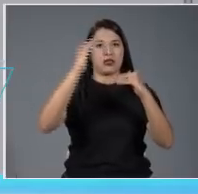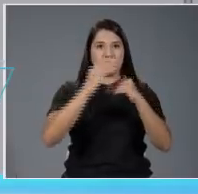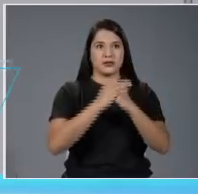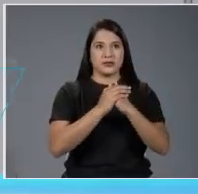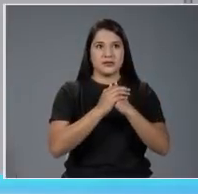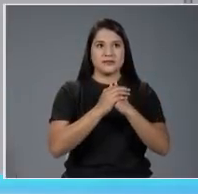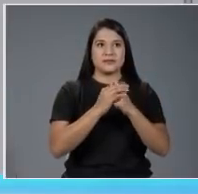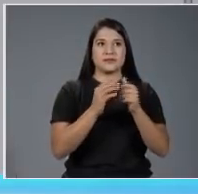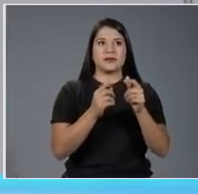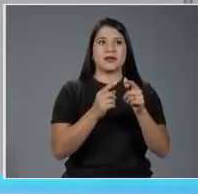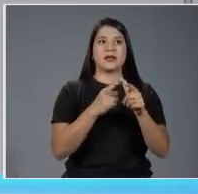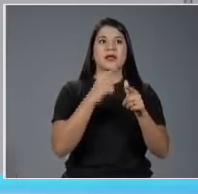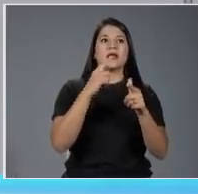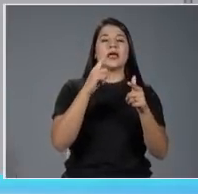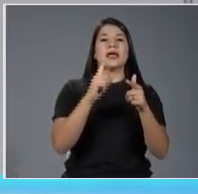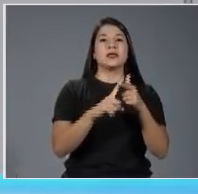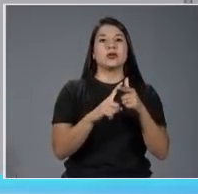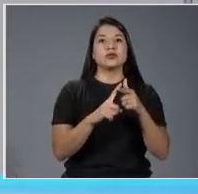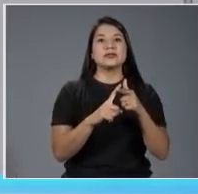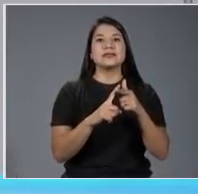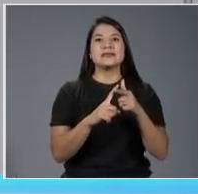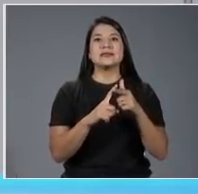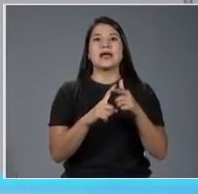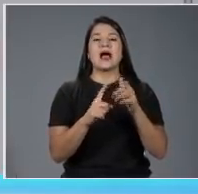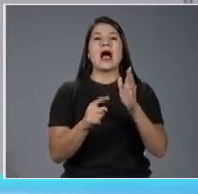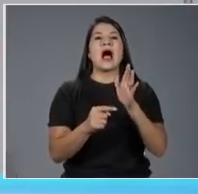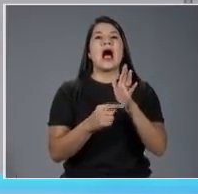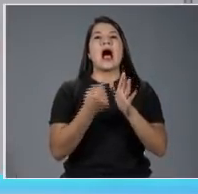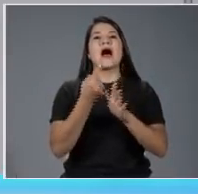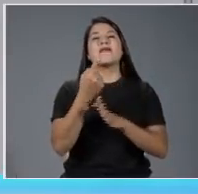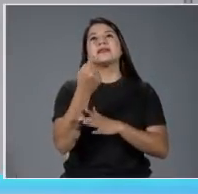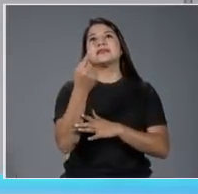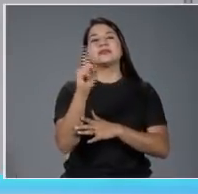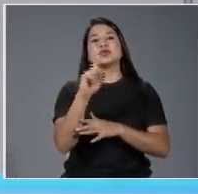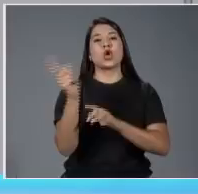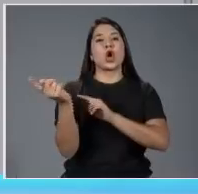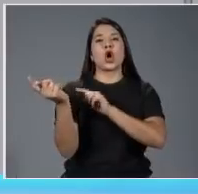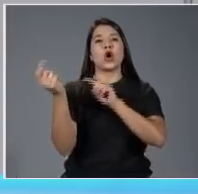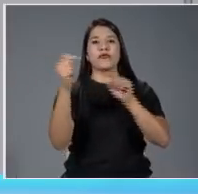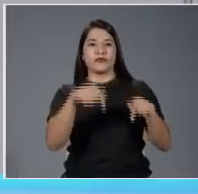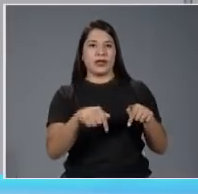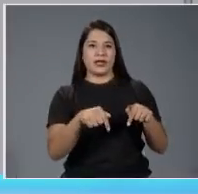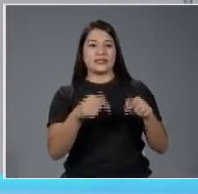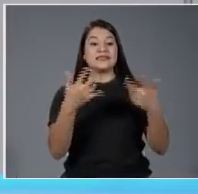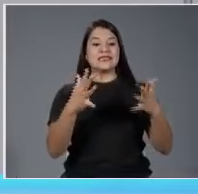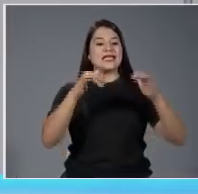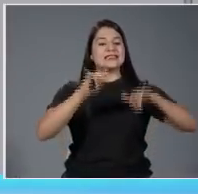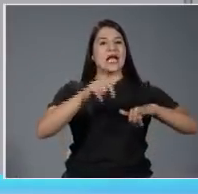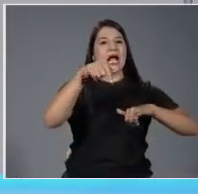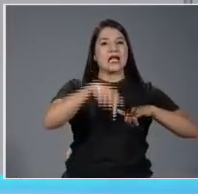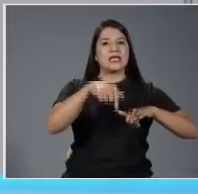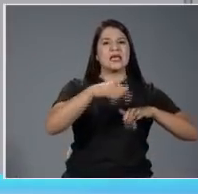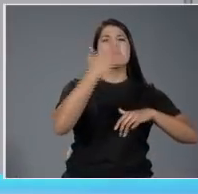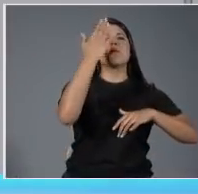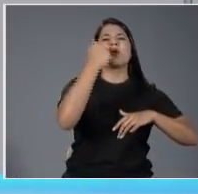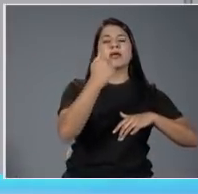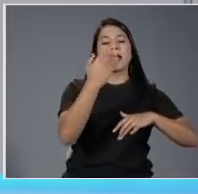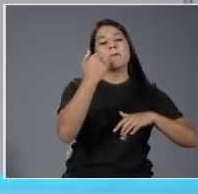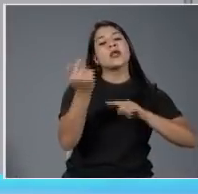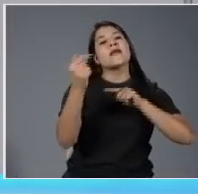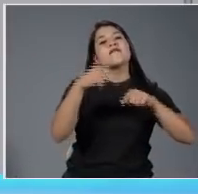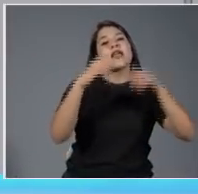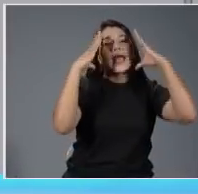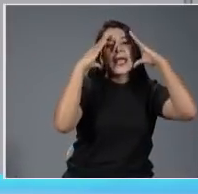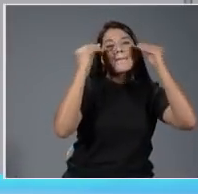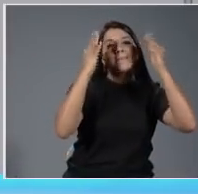Son encabezadas por los embajadores. Entonces, bueno, dicen más de 100, pero en el fondo es mucho menos los visitantes distinguidos que